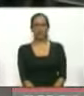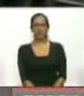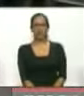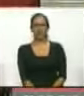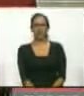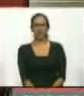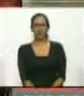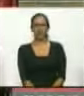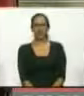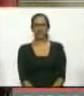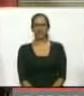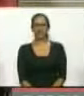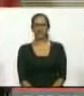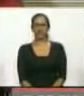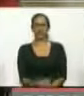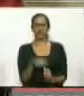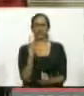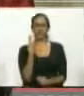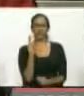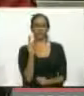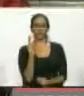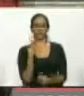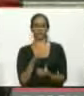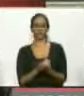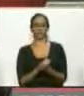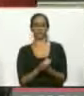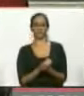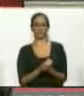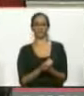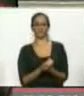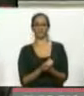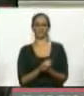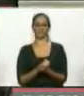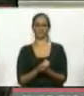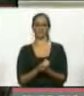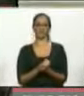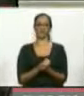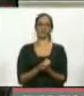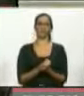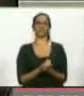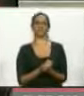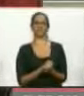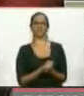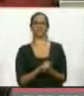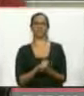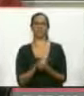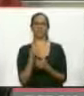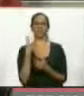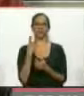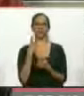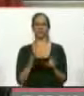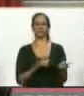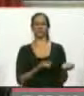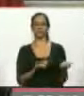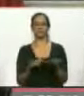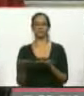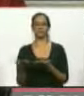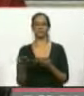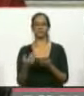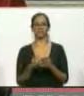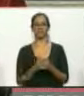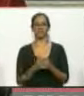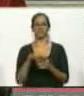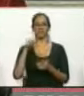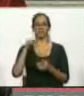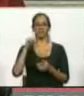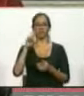y el único proveedor el único que es el único que la recibió fue numeras k